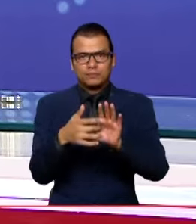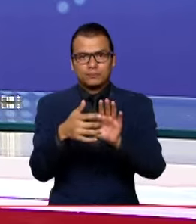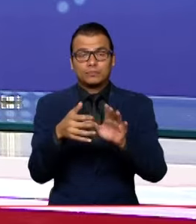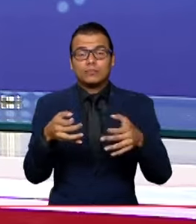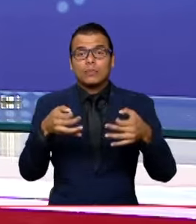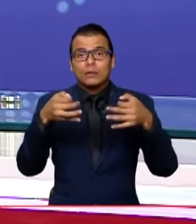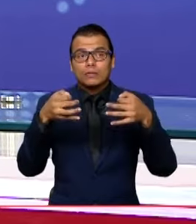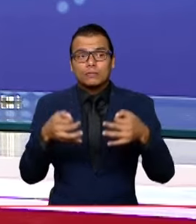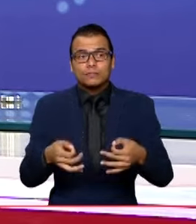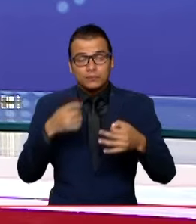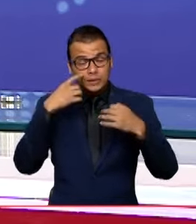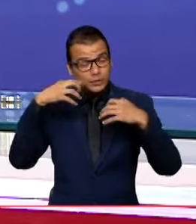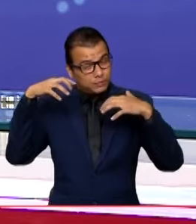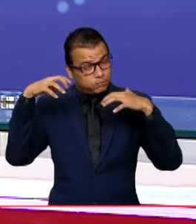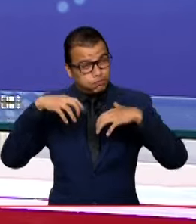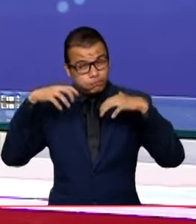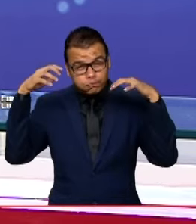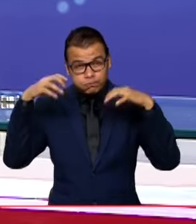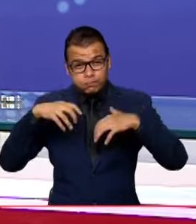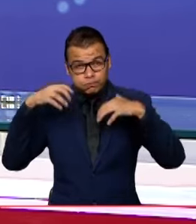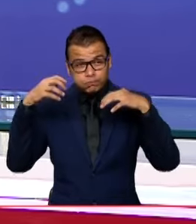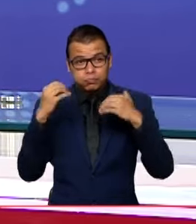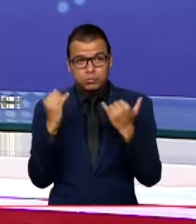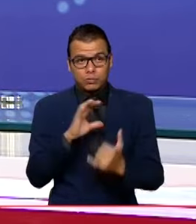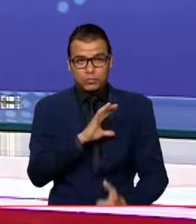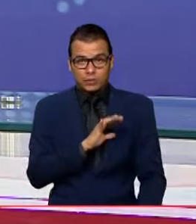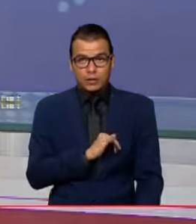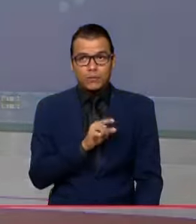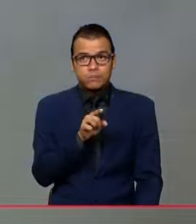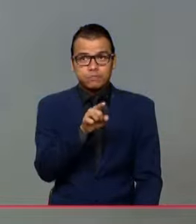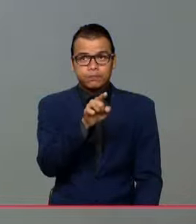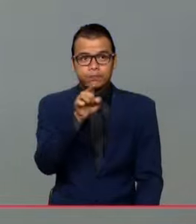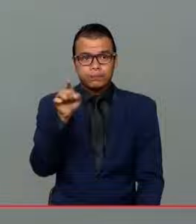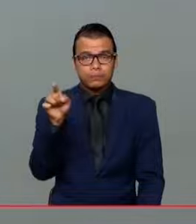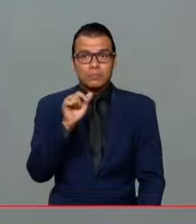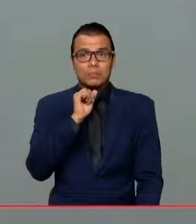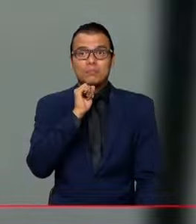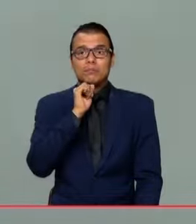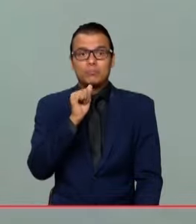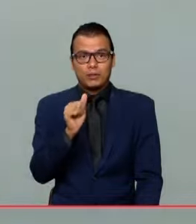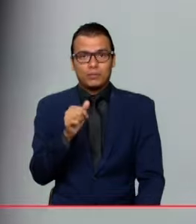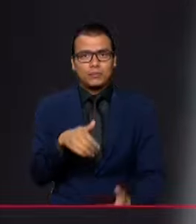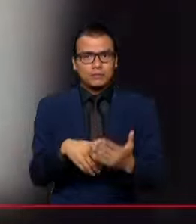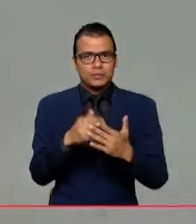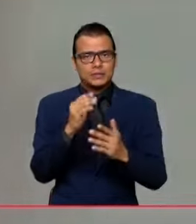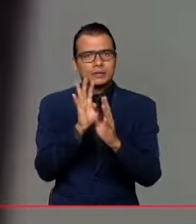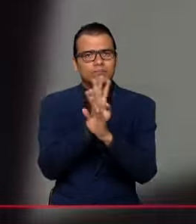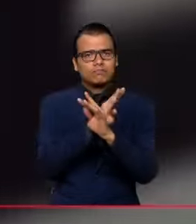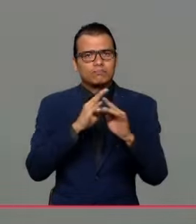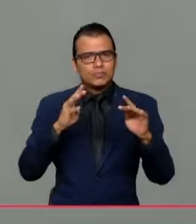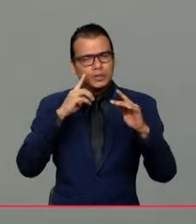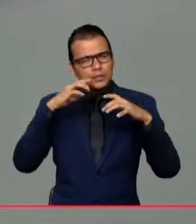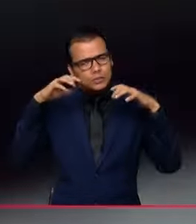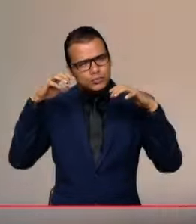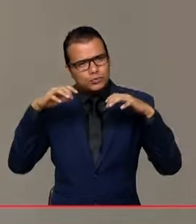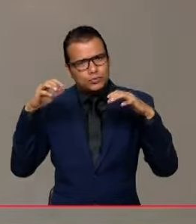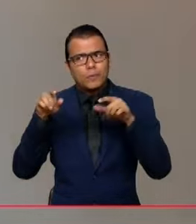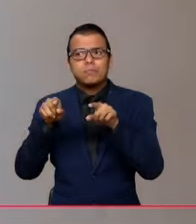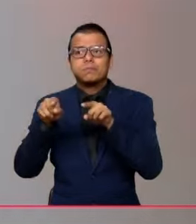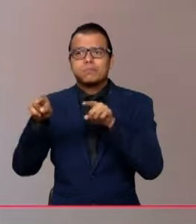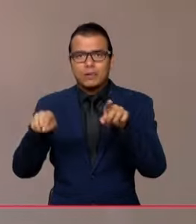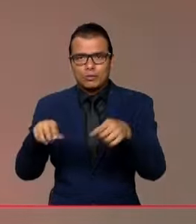un fuerte aguacero sorprendió a los caleños este domingo la lluvia que comenzó en las primeras horas de la madrugada generó